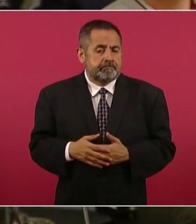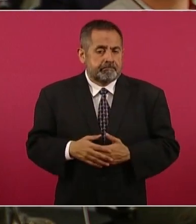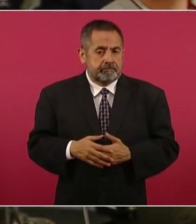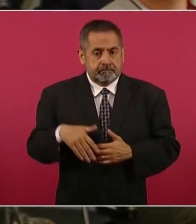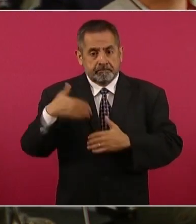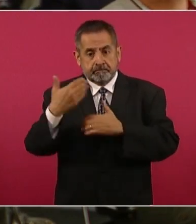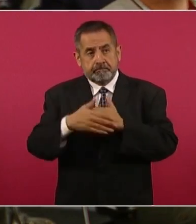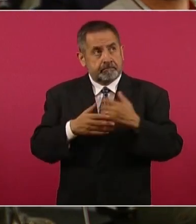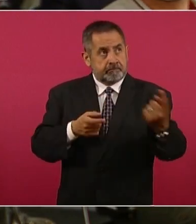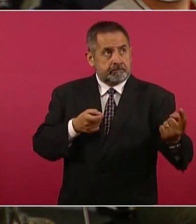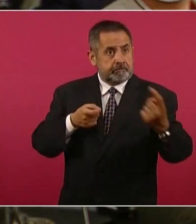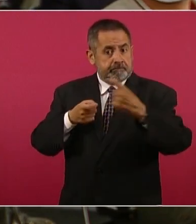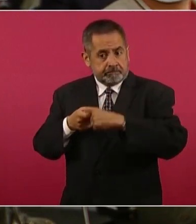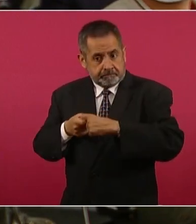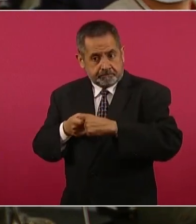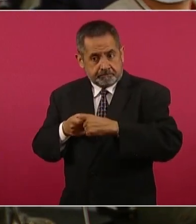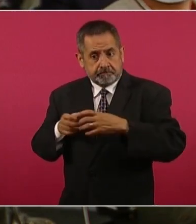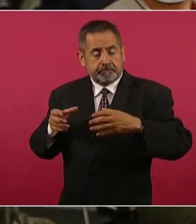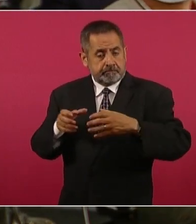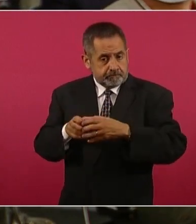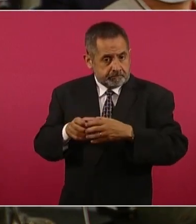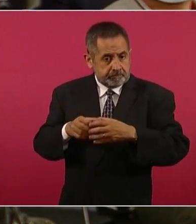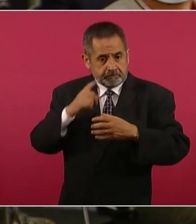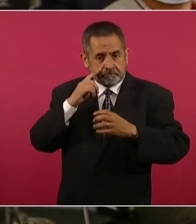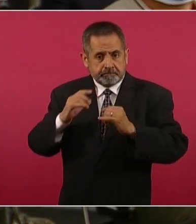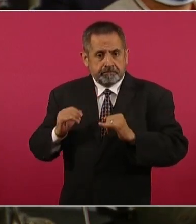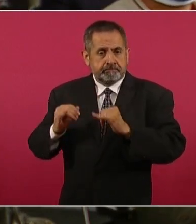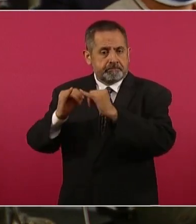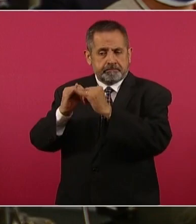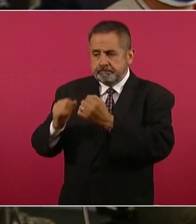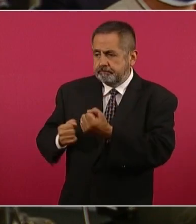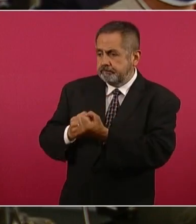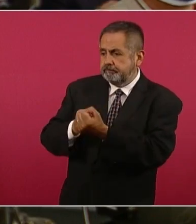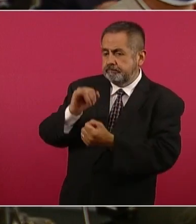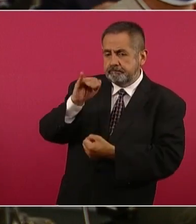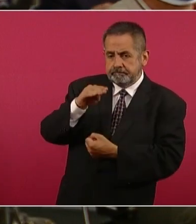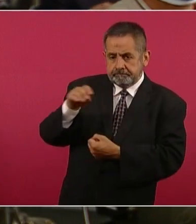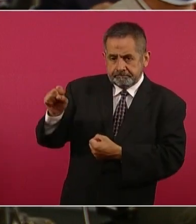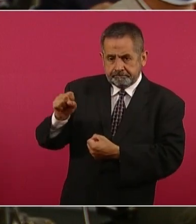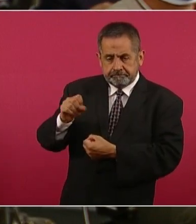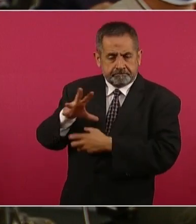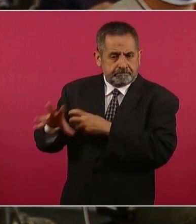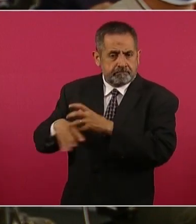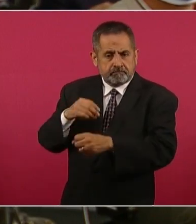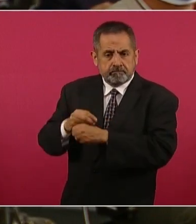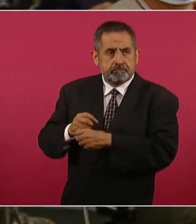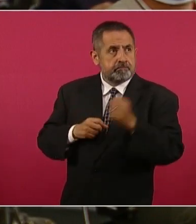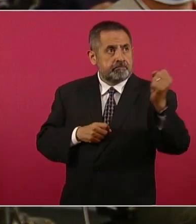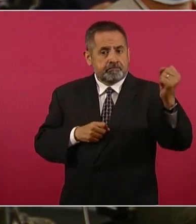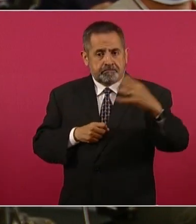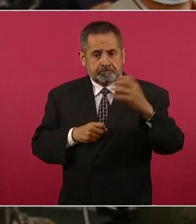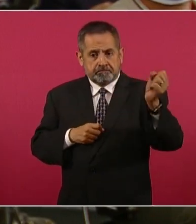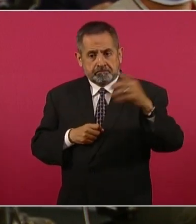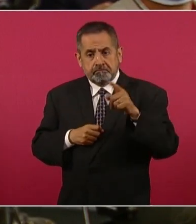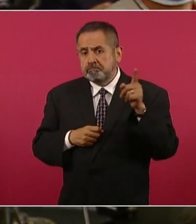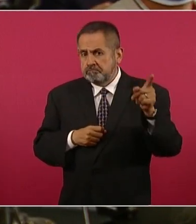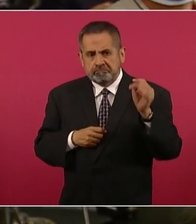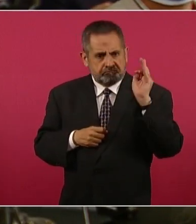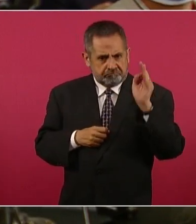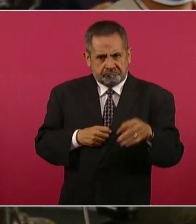de convocatorias, tanto para respaldar a una institución como lo es el IMSS, para fortalecerlo con este tipo de fondos que estarían dispuestos